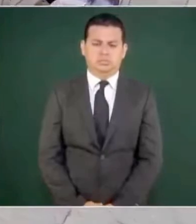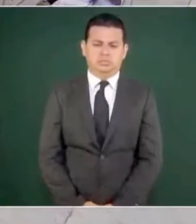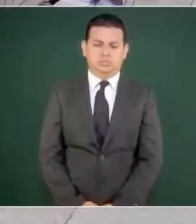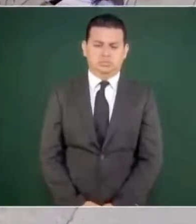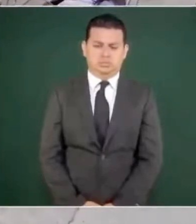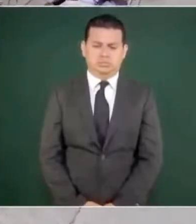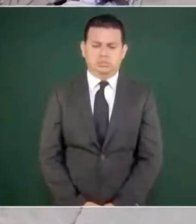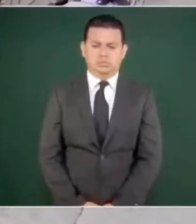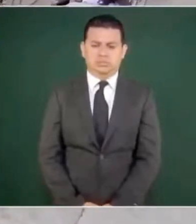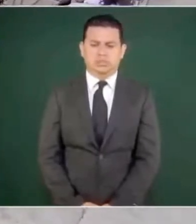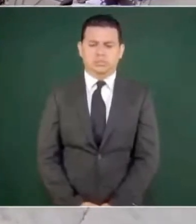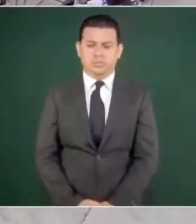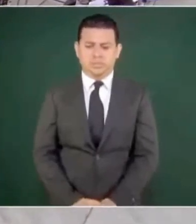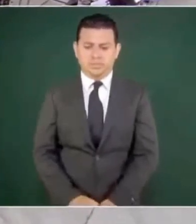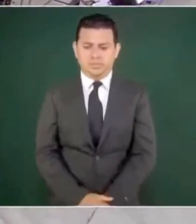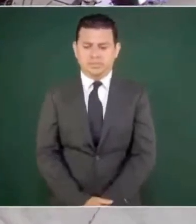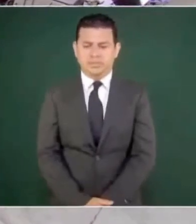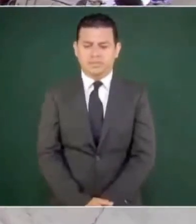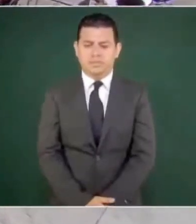Sí.